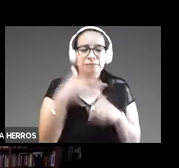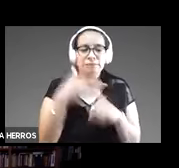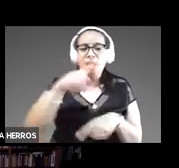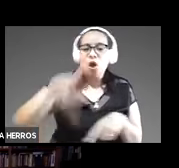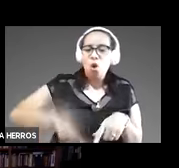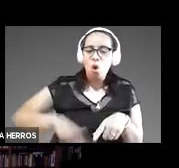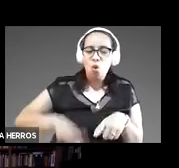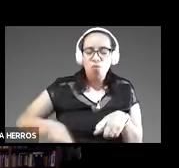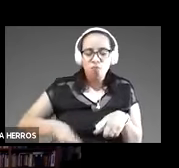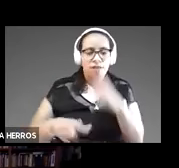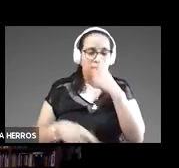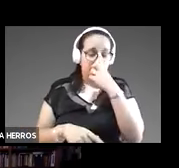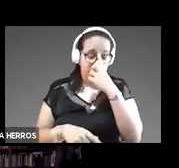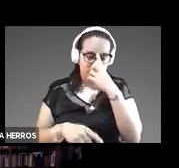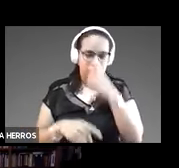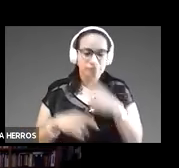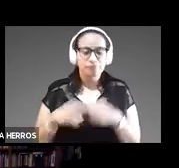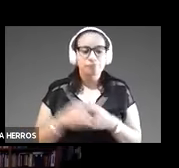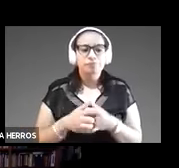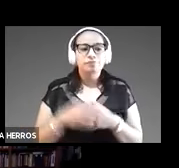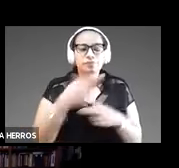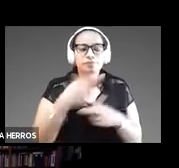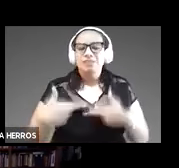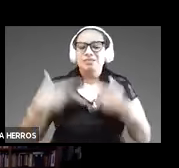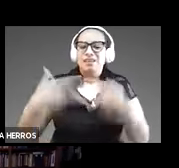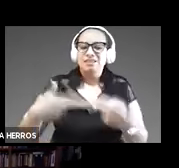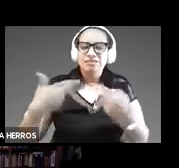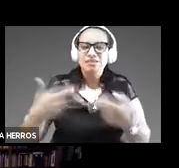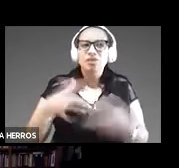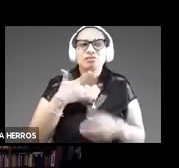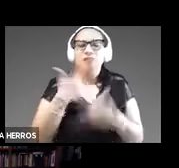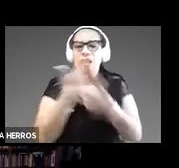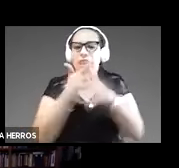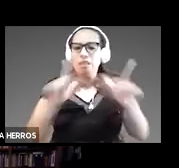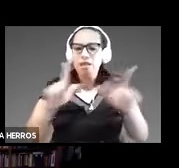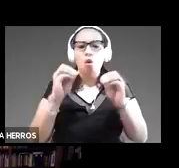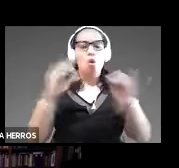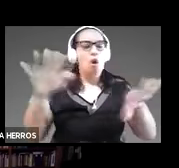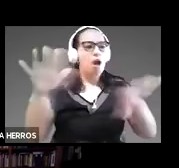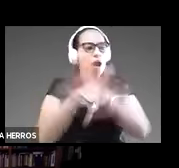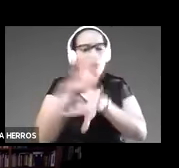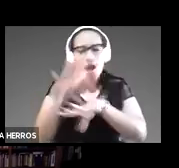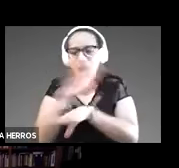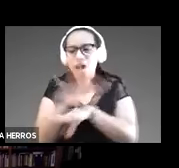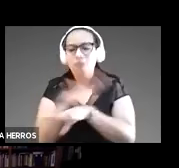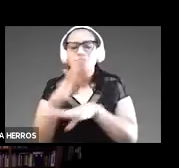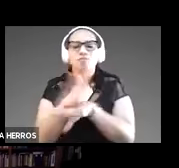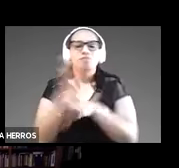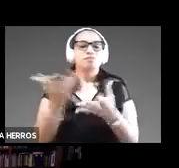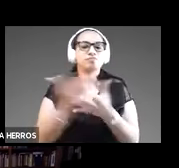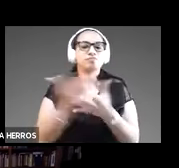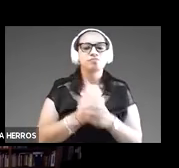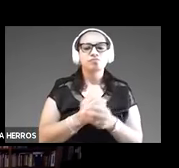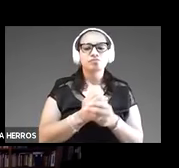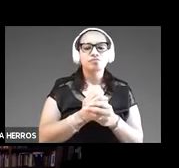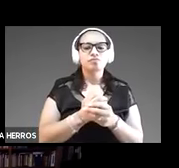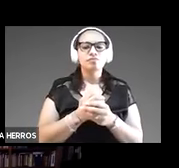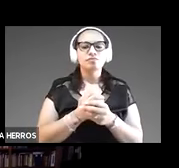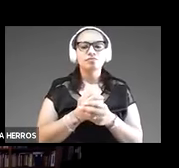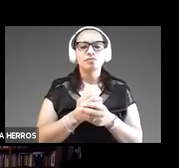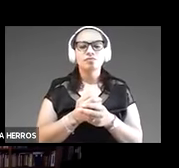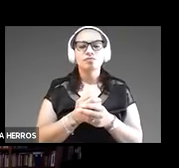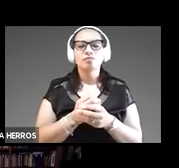¿sí? Las tradiciones liberales o hasta progresistas, diría, ¿no? Que